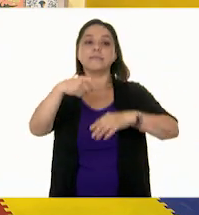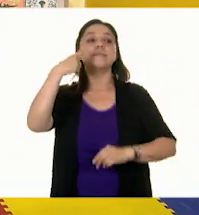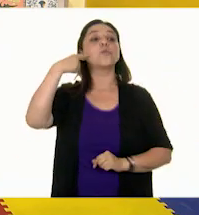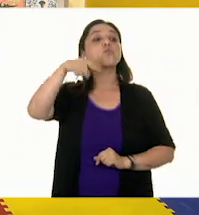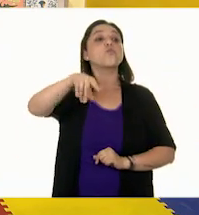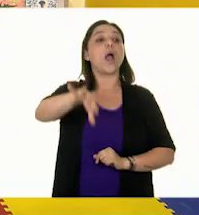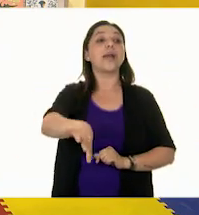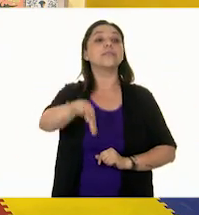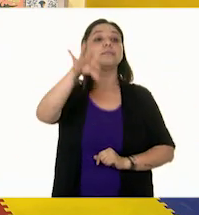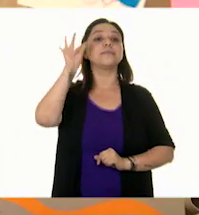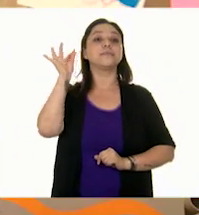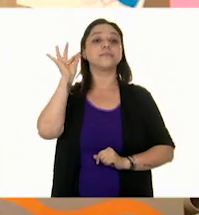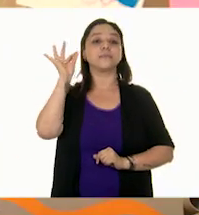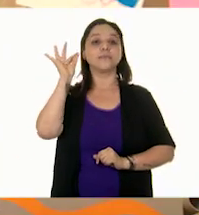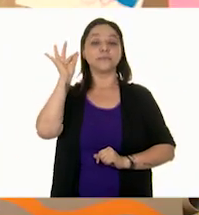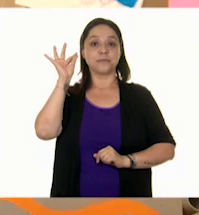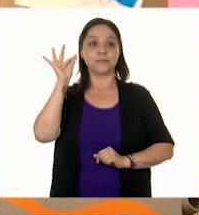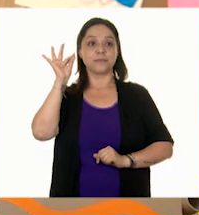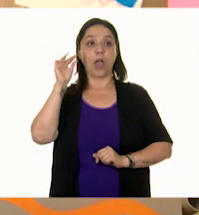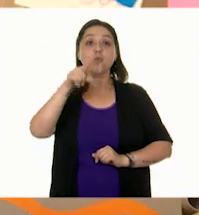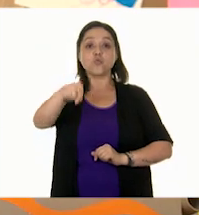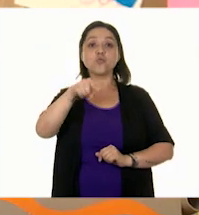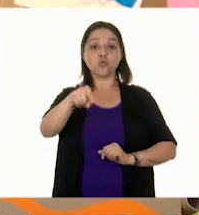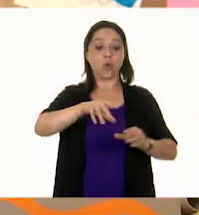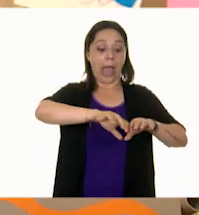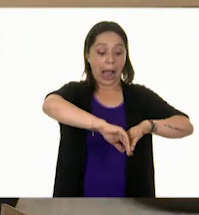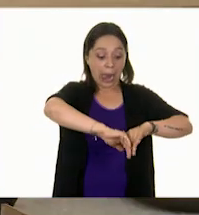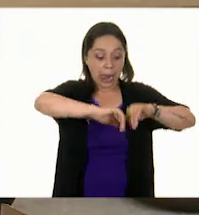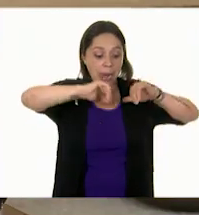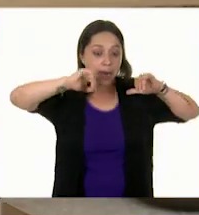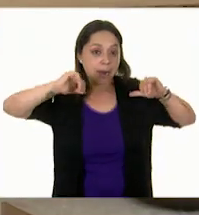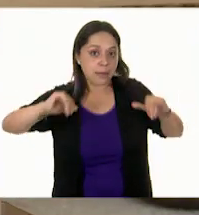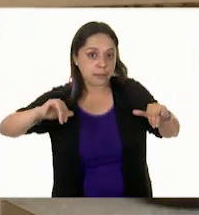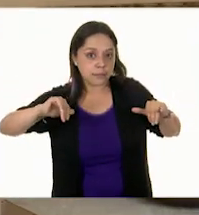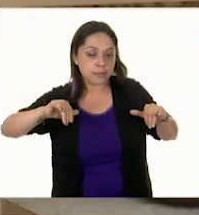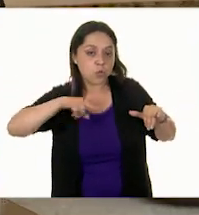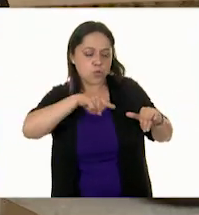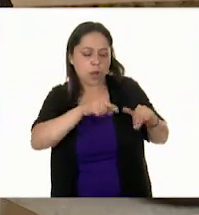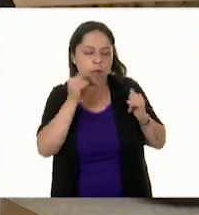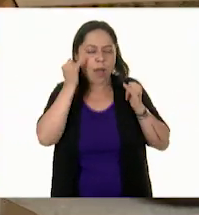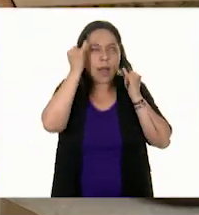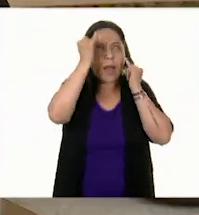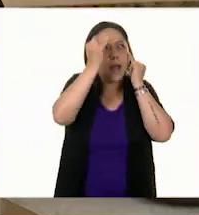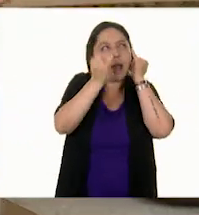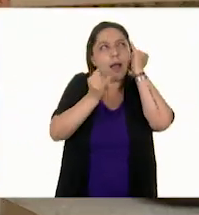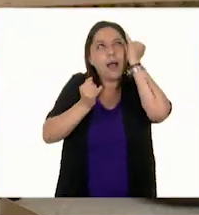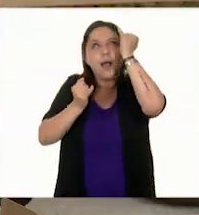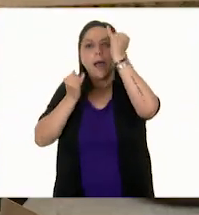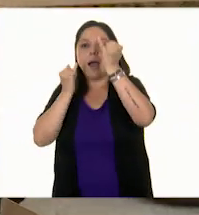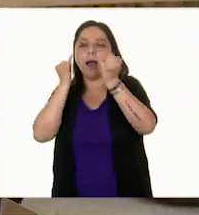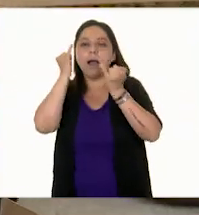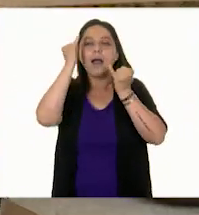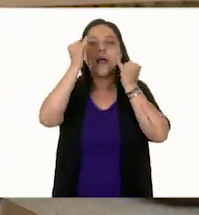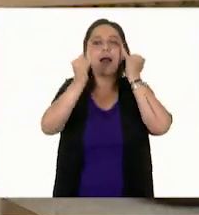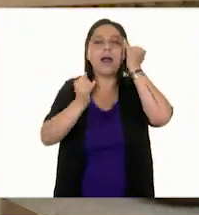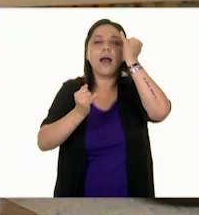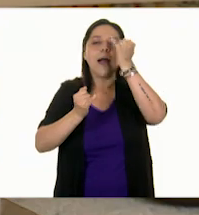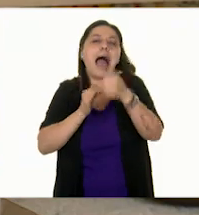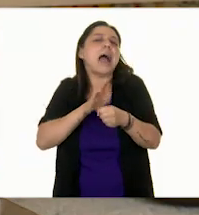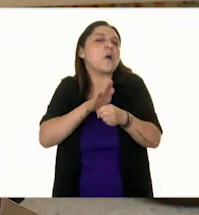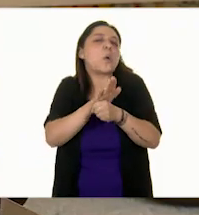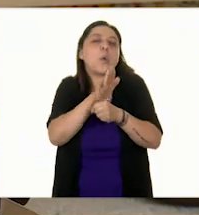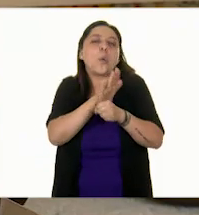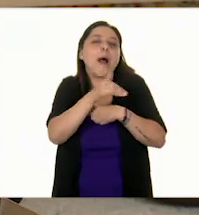una. Pero después de que la abras, vamos a intentar imaginar qué juego de roles